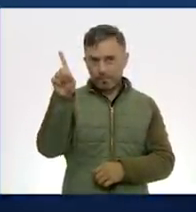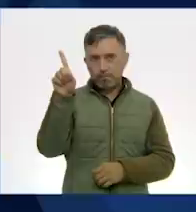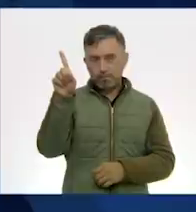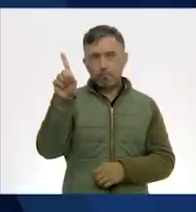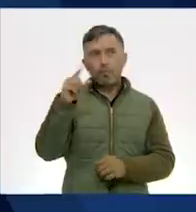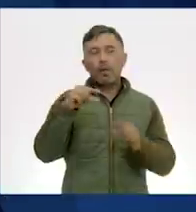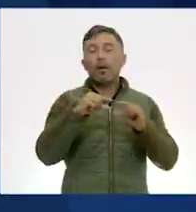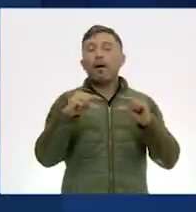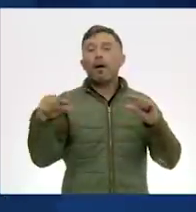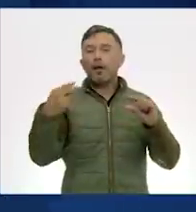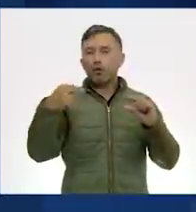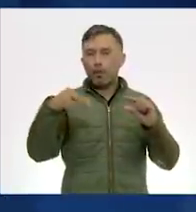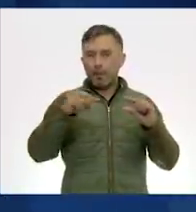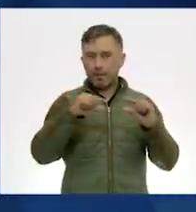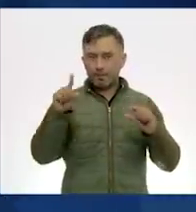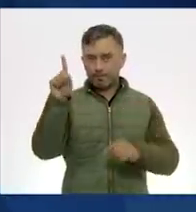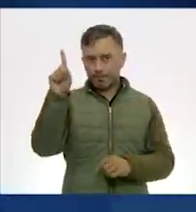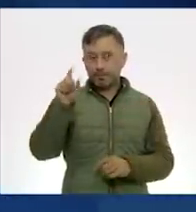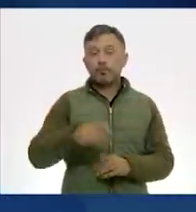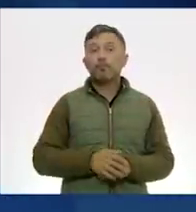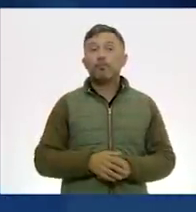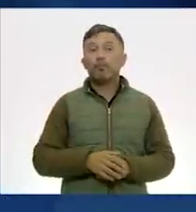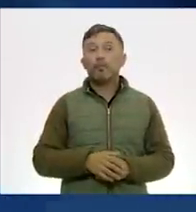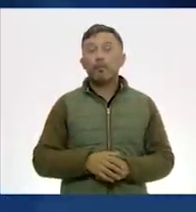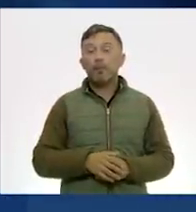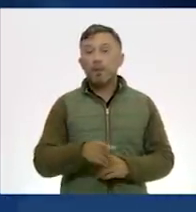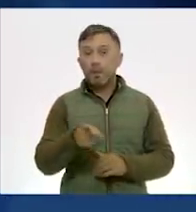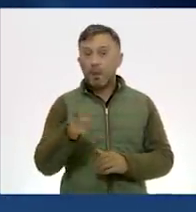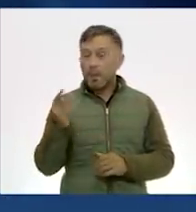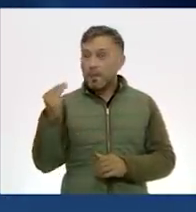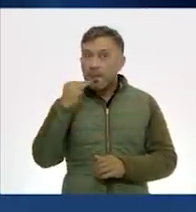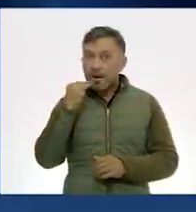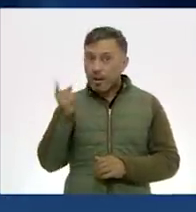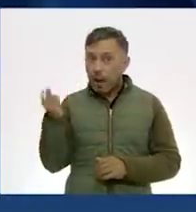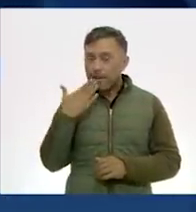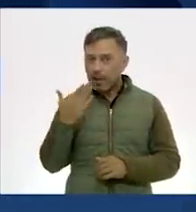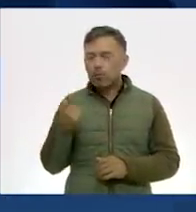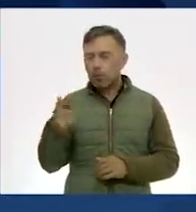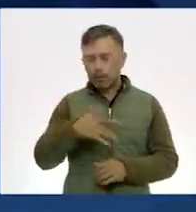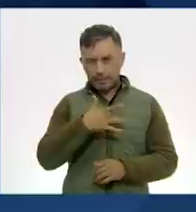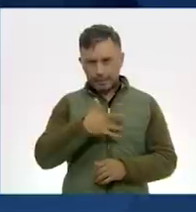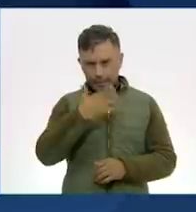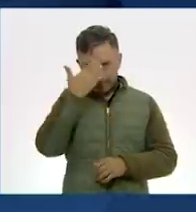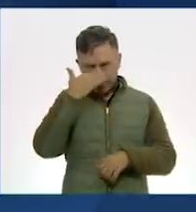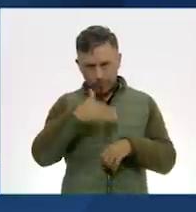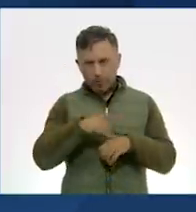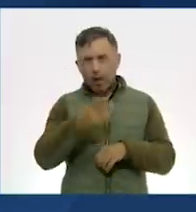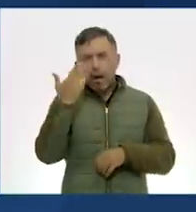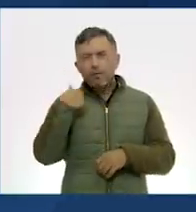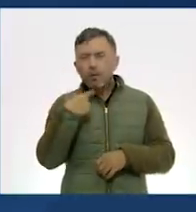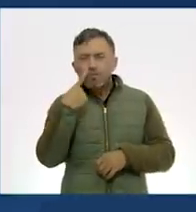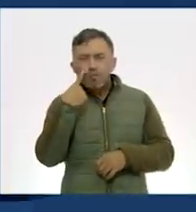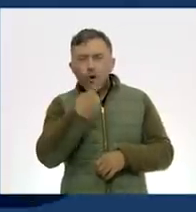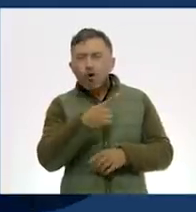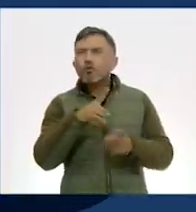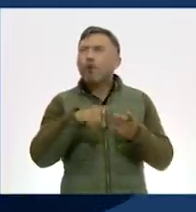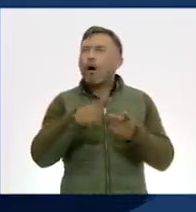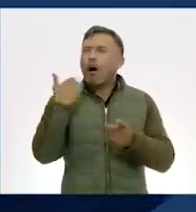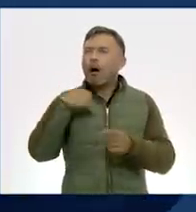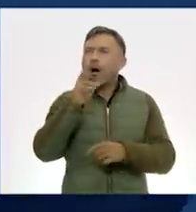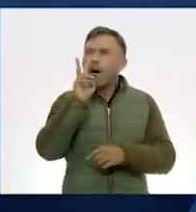ve pensando si María lo está haciendo bien y haciendo memoria. ¿Dónde he visto estos personajes?